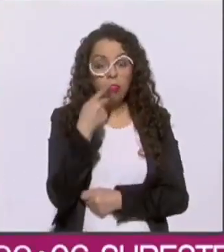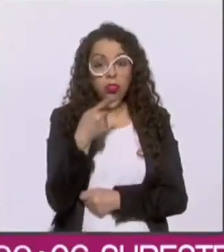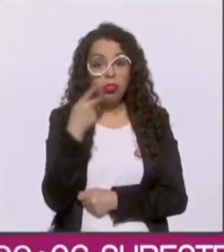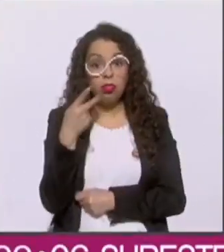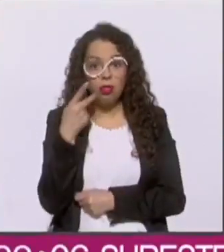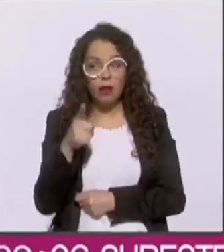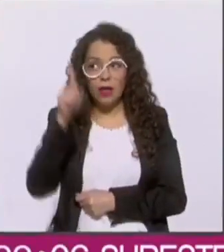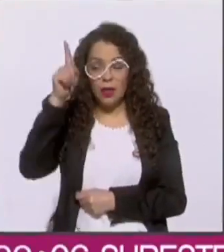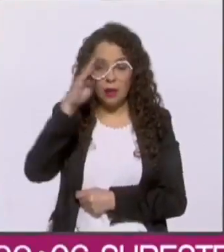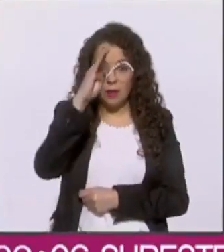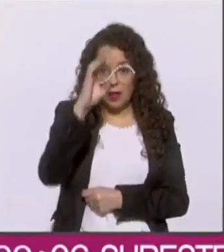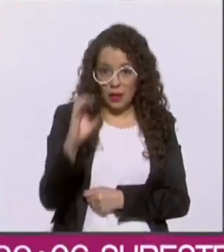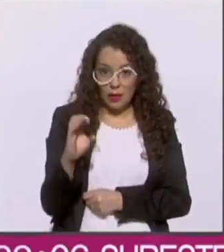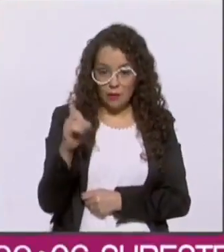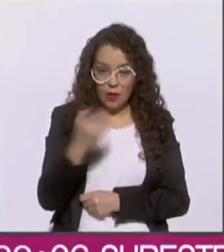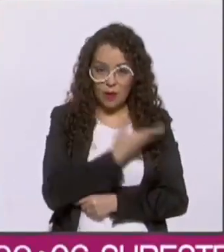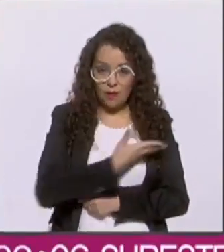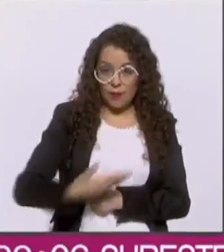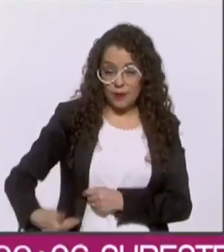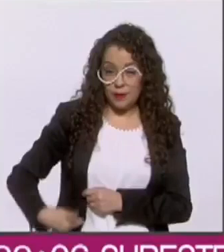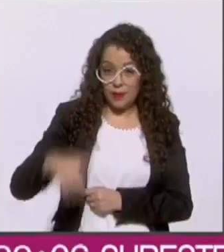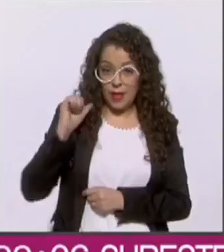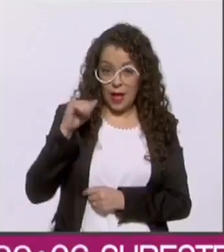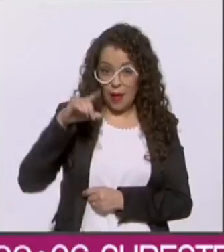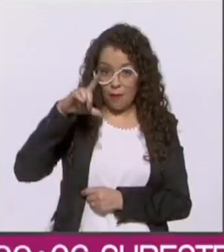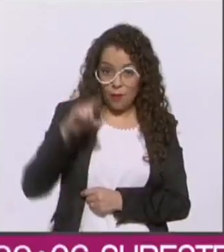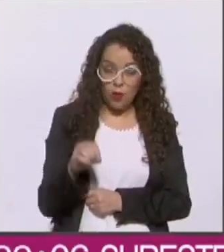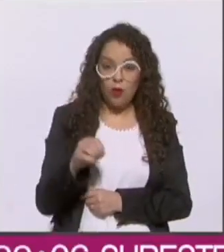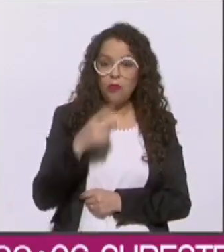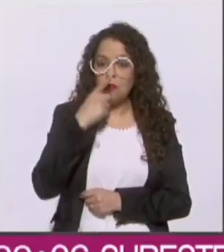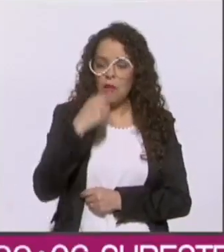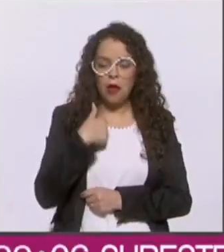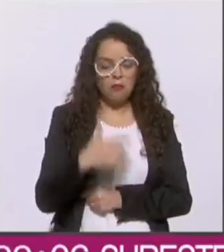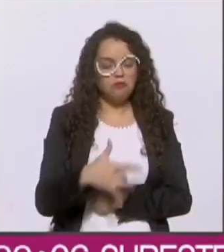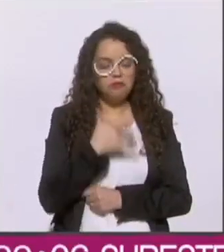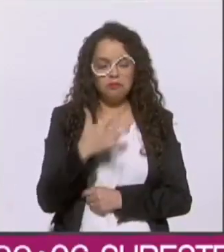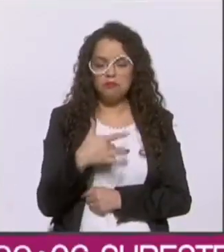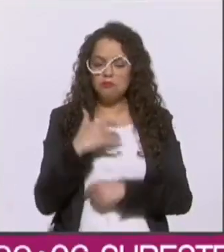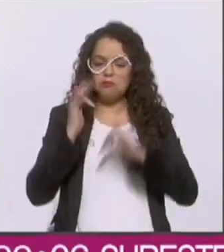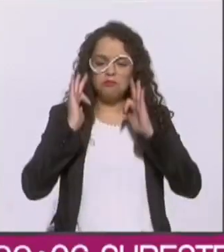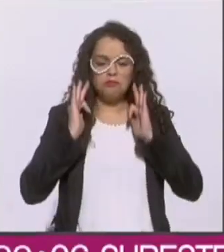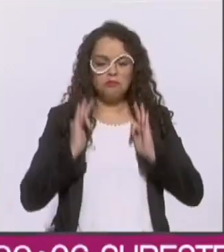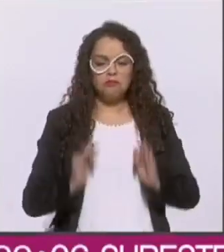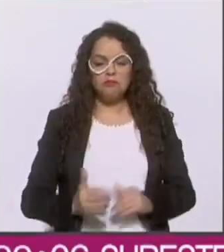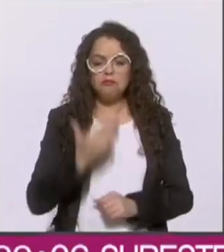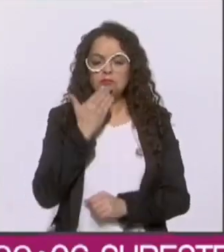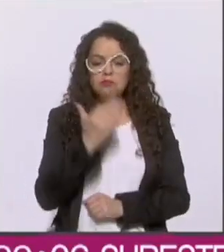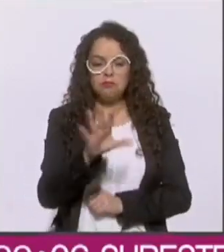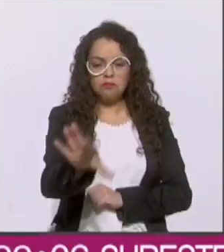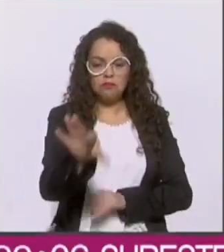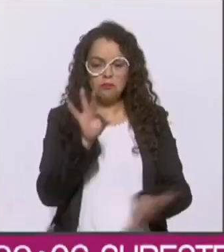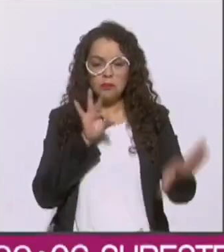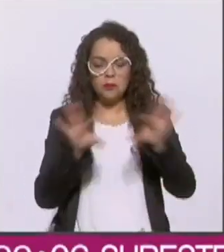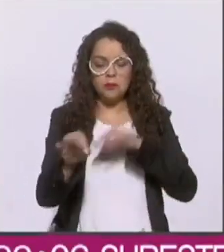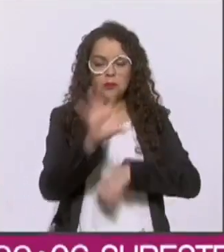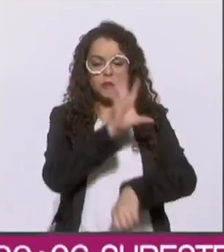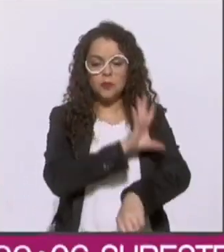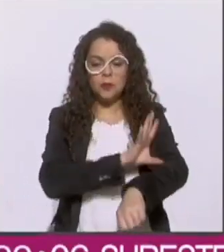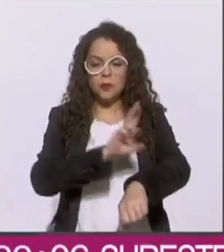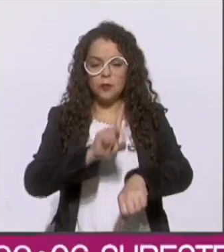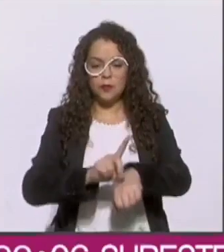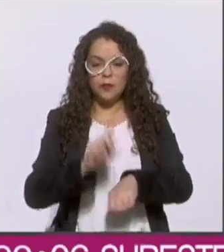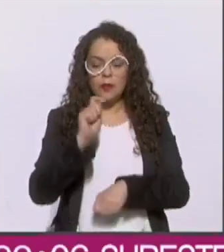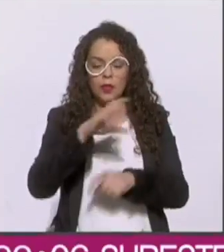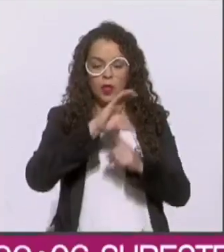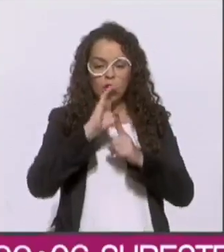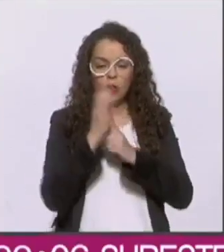Desde Baja California, el presidente López Obrador se dijo satisfecho por el proceso de elección de los coordinadores de los comités de defensa